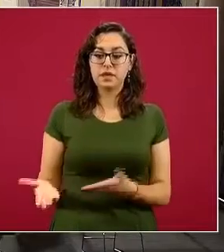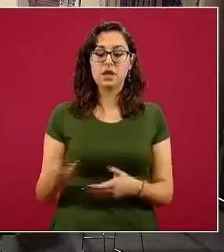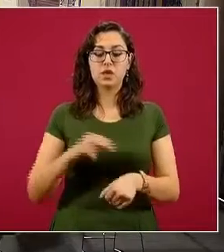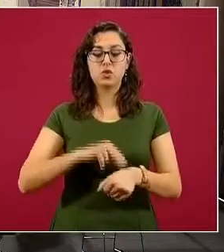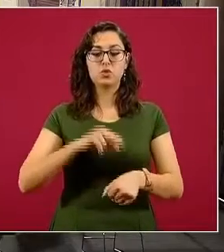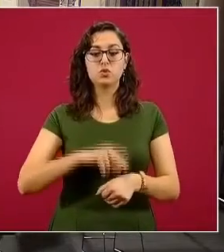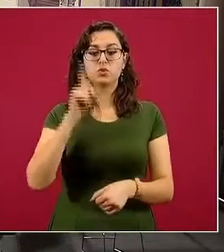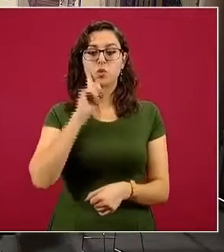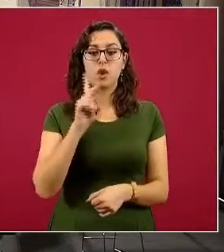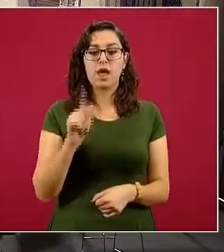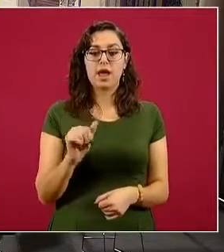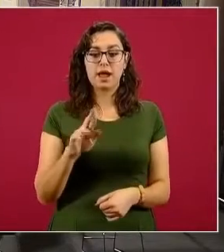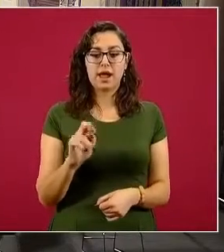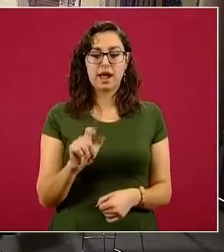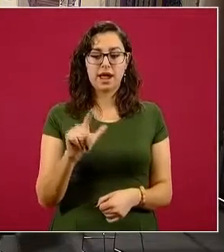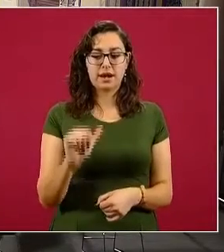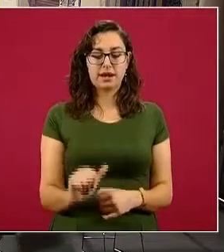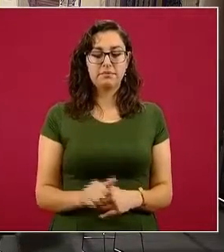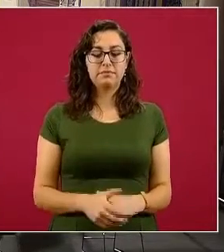Muchas gracias.